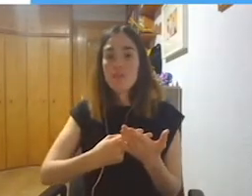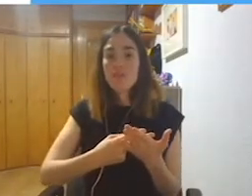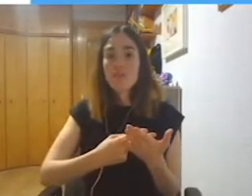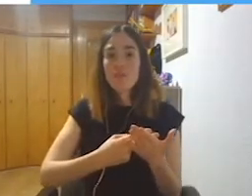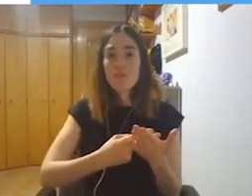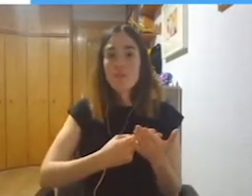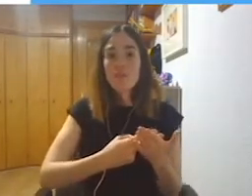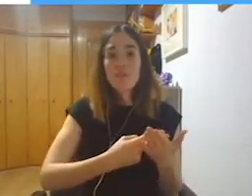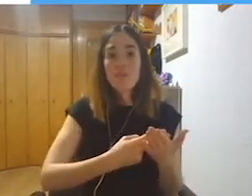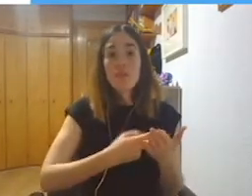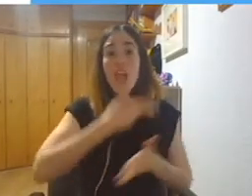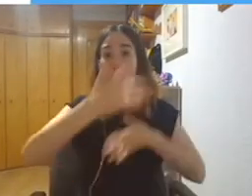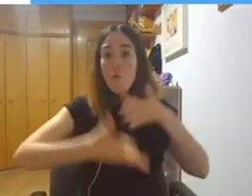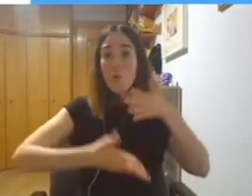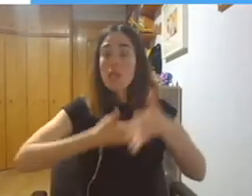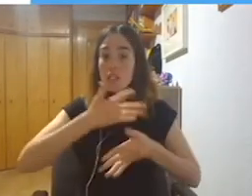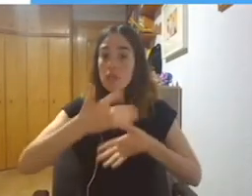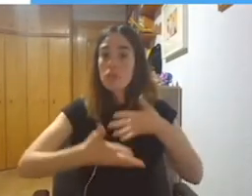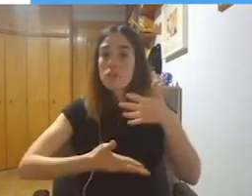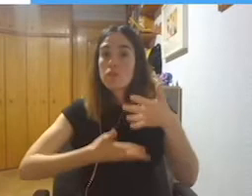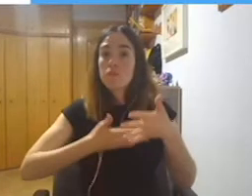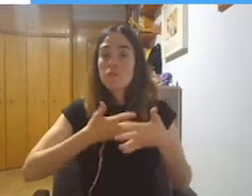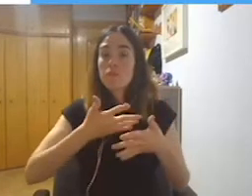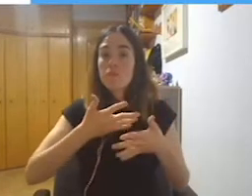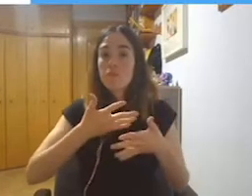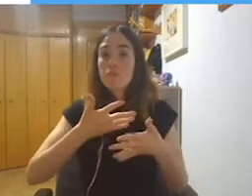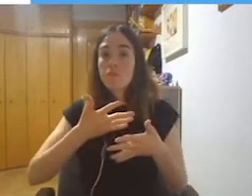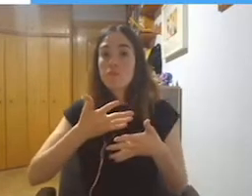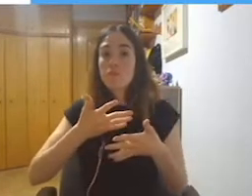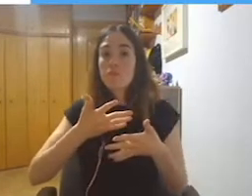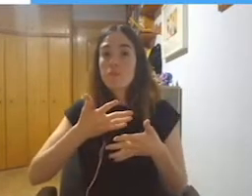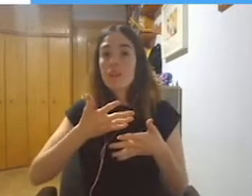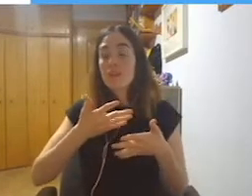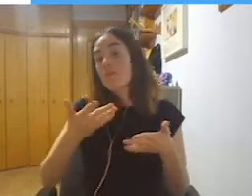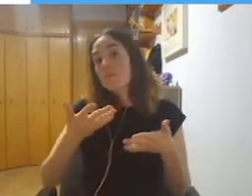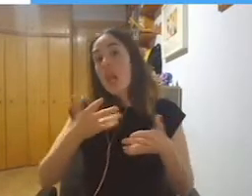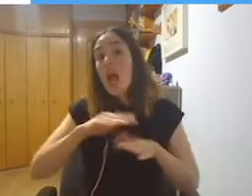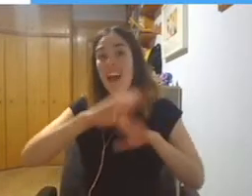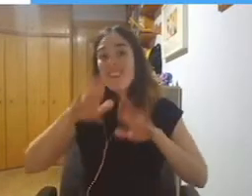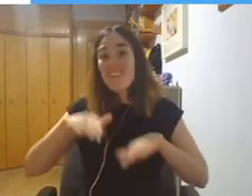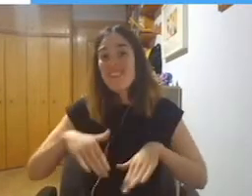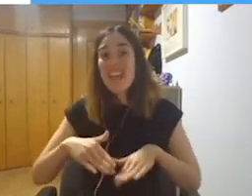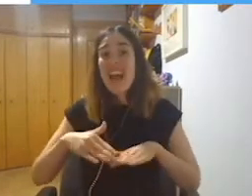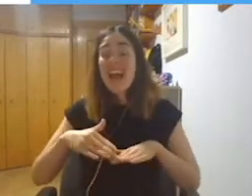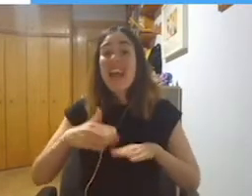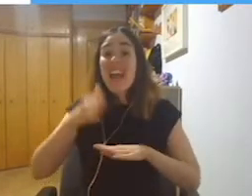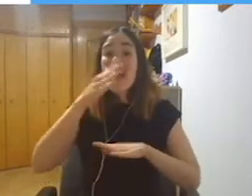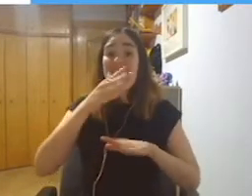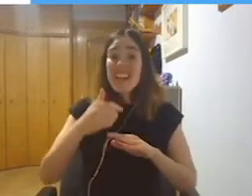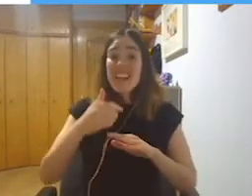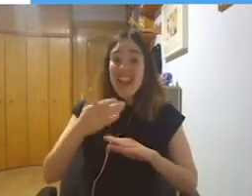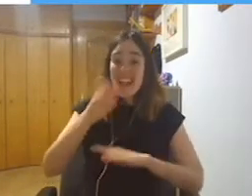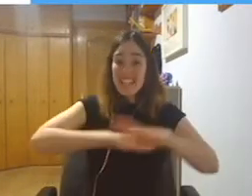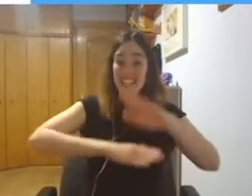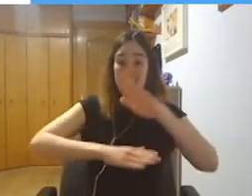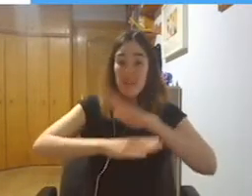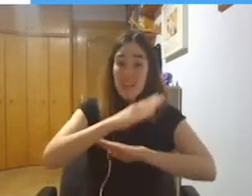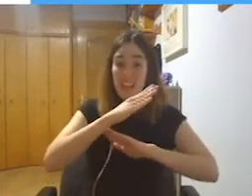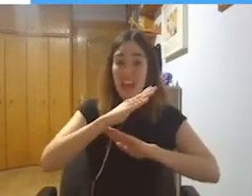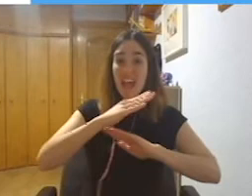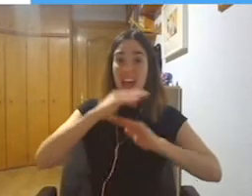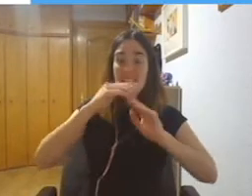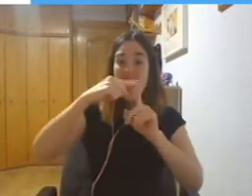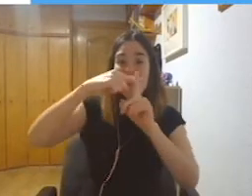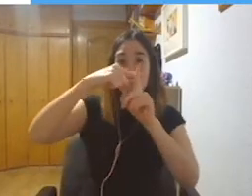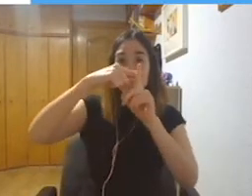de la lengua de signos y al fin y al cabo quien reduce esa discapacidad, quien tiene el poder para darte